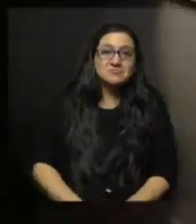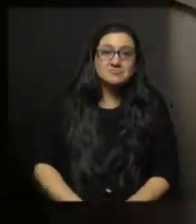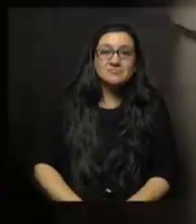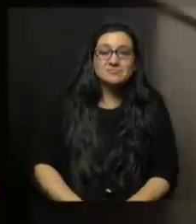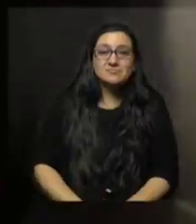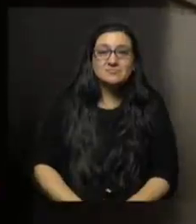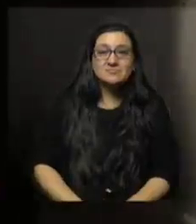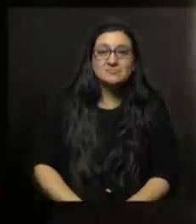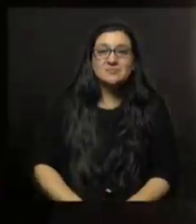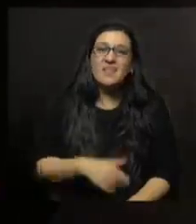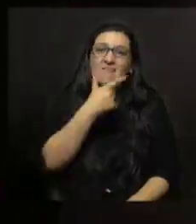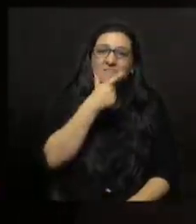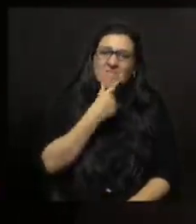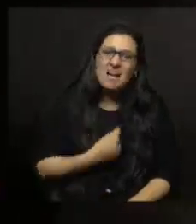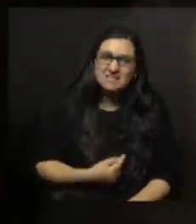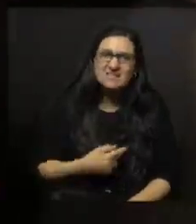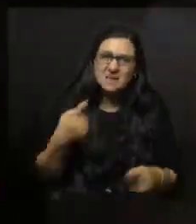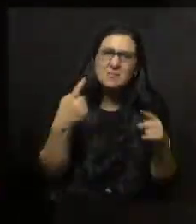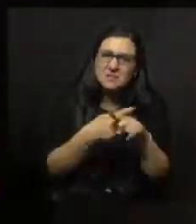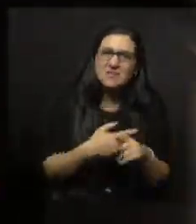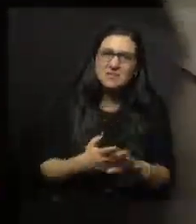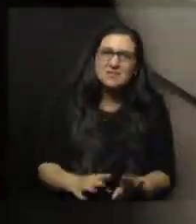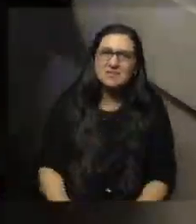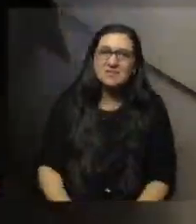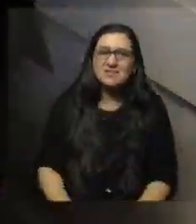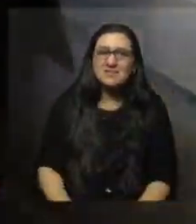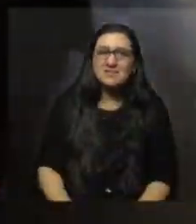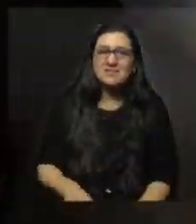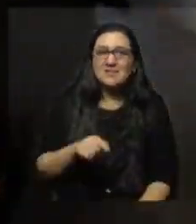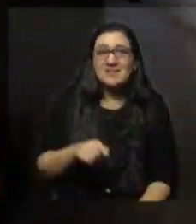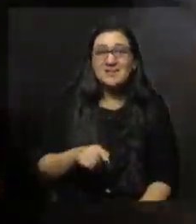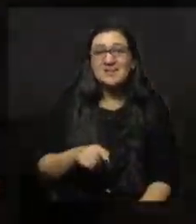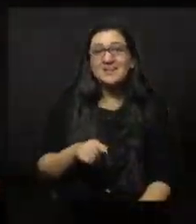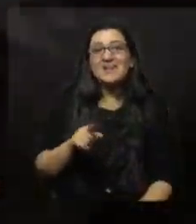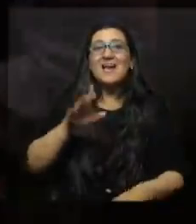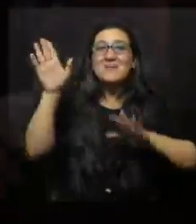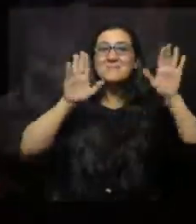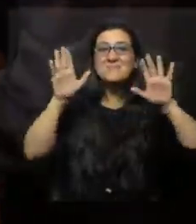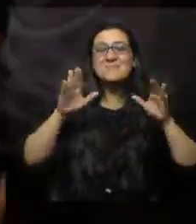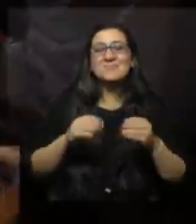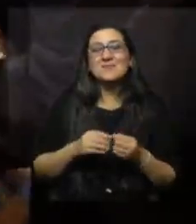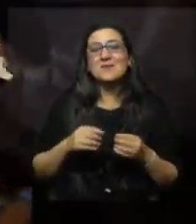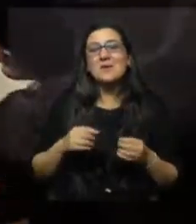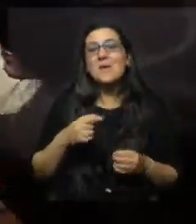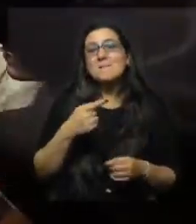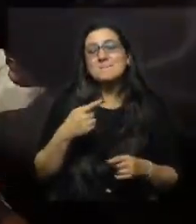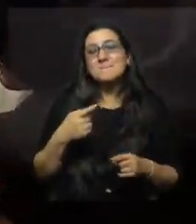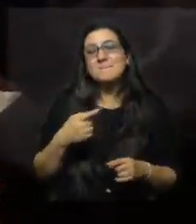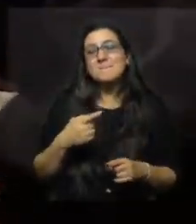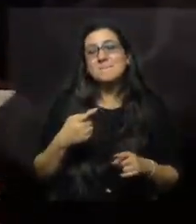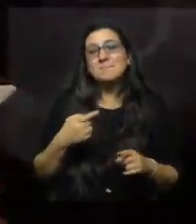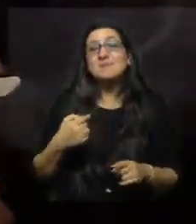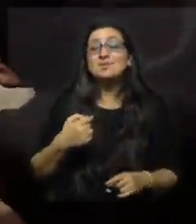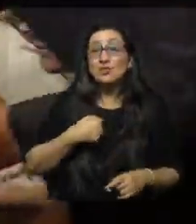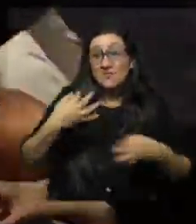partido. Está fácil el partido, bien. Acá tenemos un uruguayo que arriesga. Ahí va, el partido es fácil. Soy argentino, pero está.